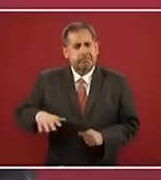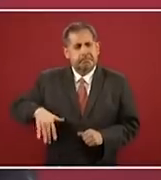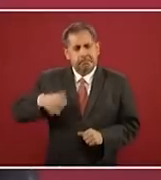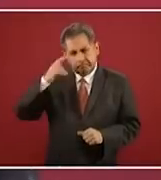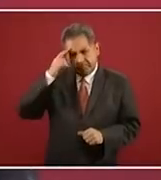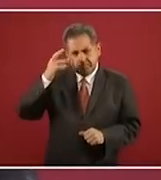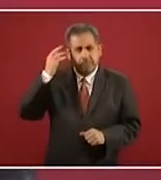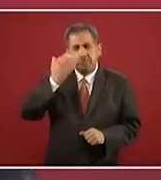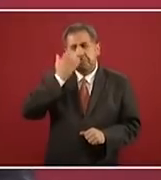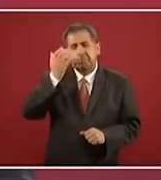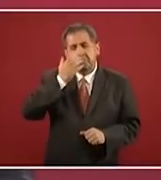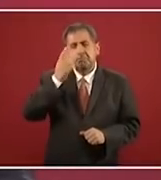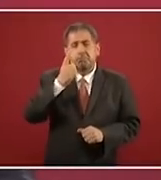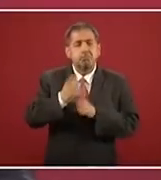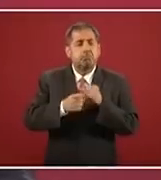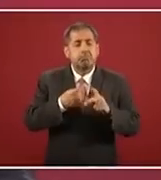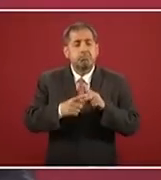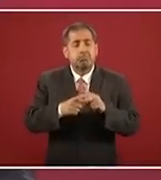costumbre